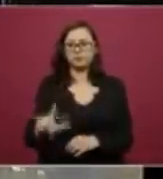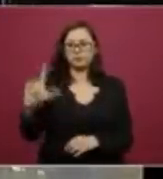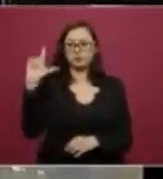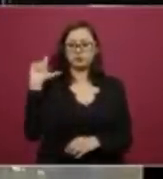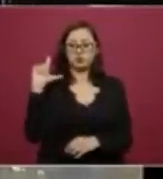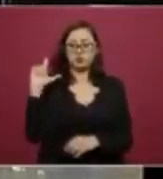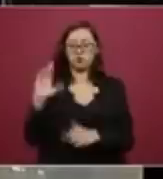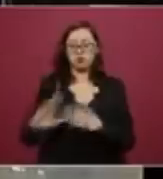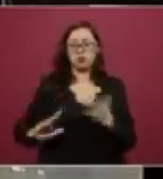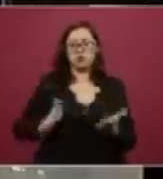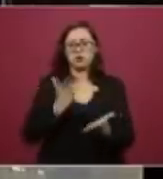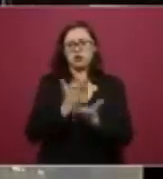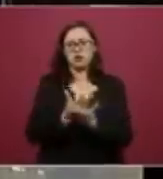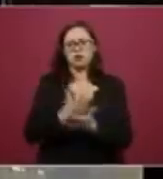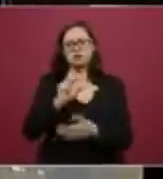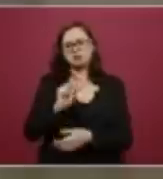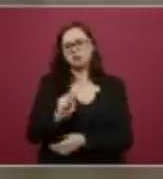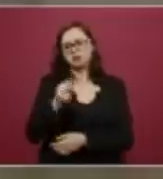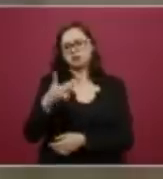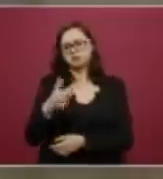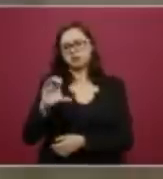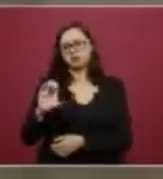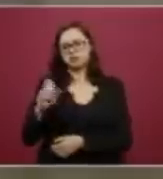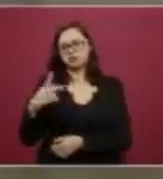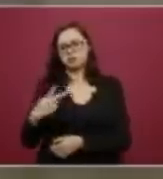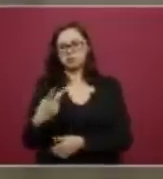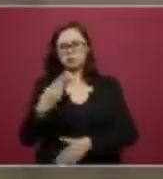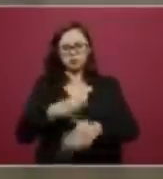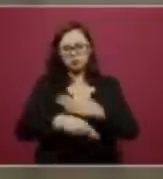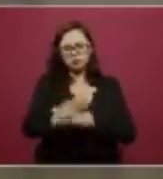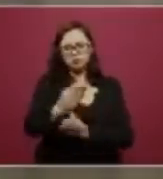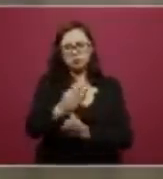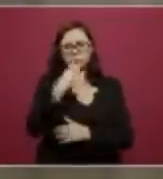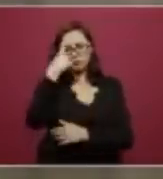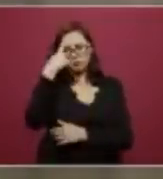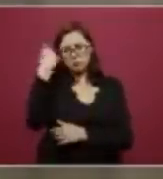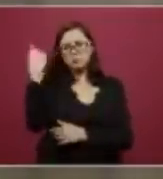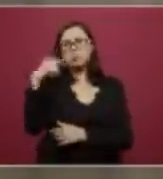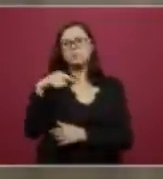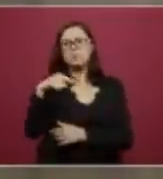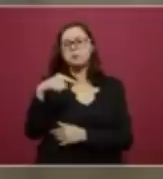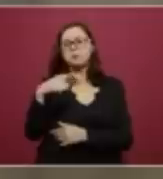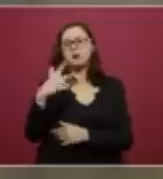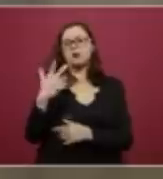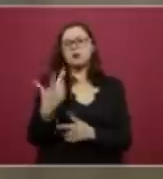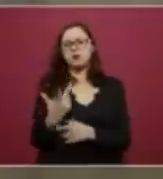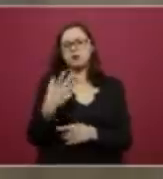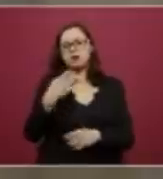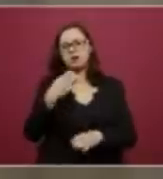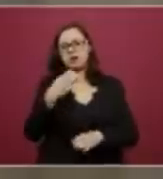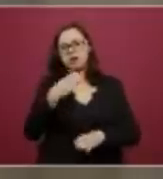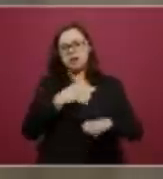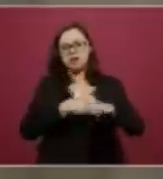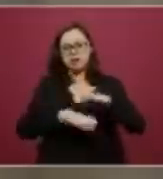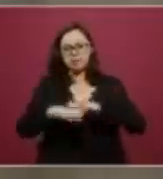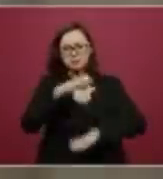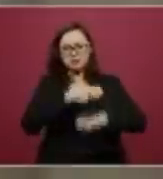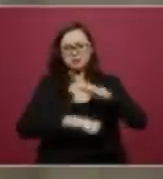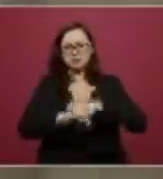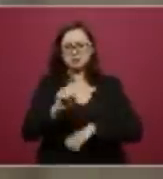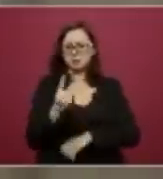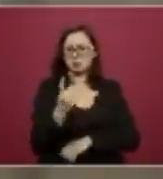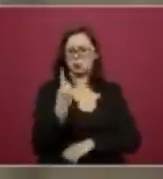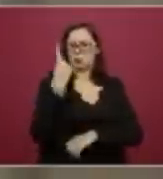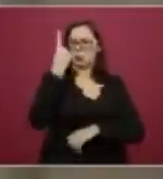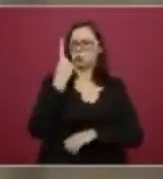documento que envió a la Secretaría de Hacienda para prohibir que las empresas señaladas de prácticas monopólicas en la